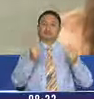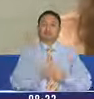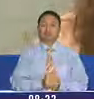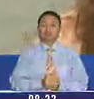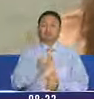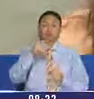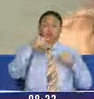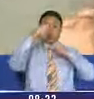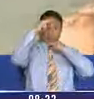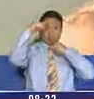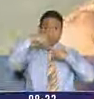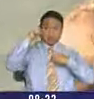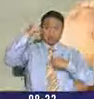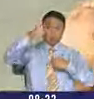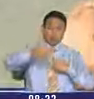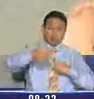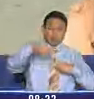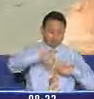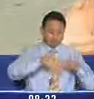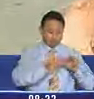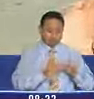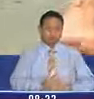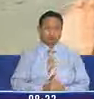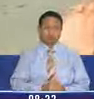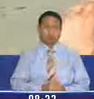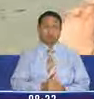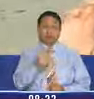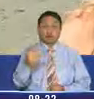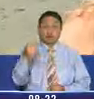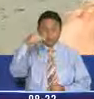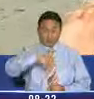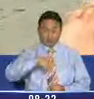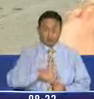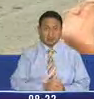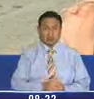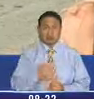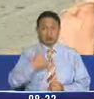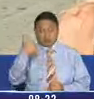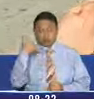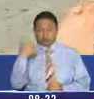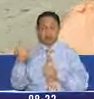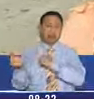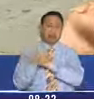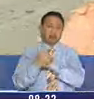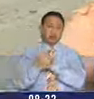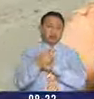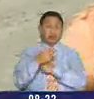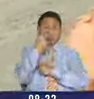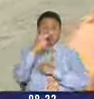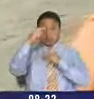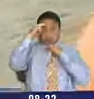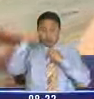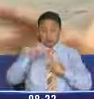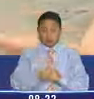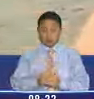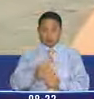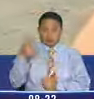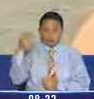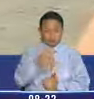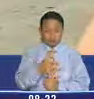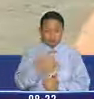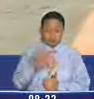siguiente día que pues aquí se habló y enseguida vinieron. Bien que vienen ustedes, porque en realidad cuando uno se llama no hacen caso. Pero el hecho que ya pasaron la televisión, pues que estaba